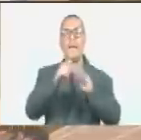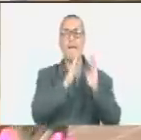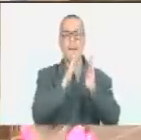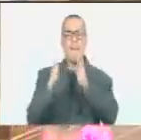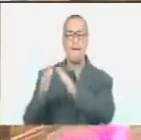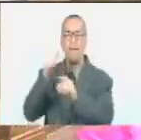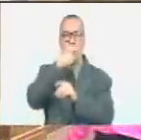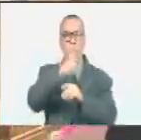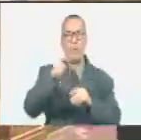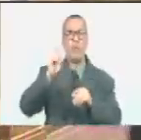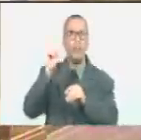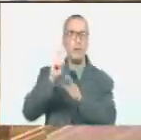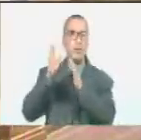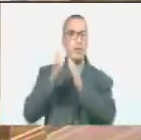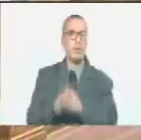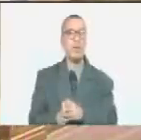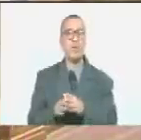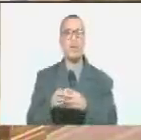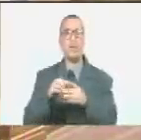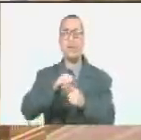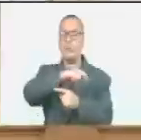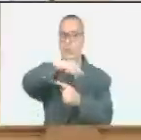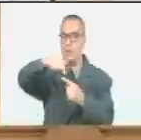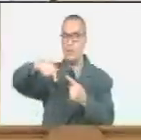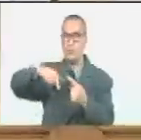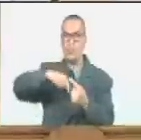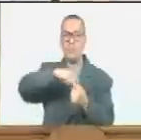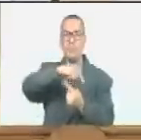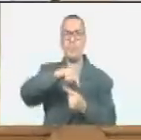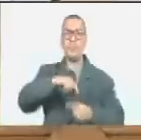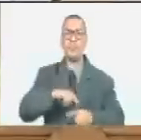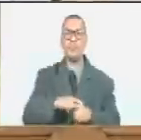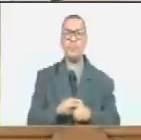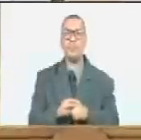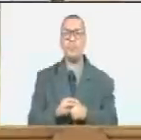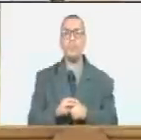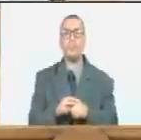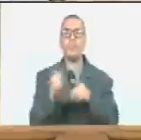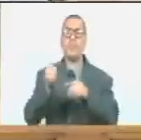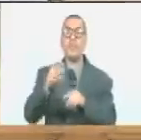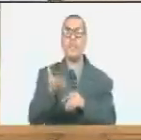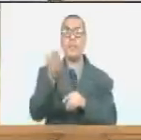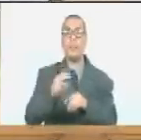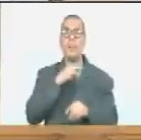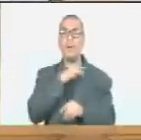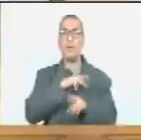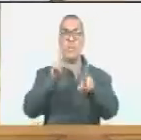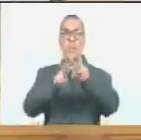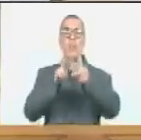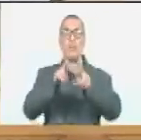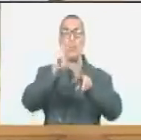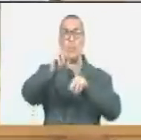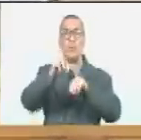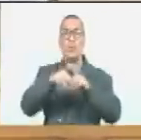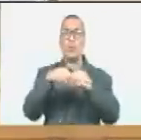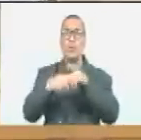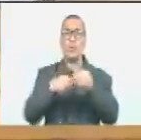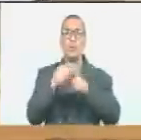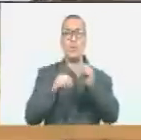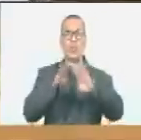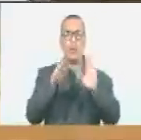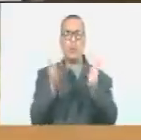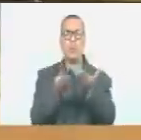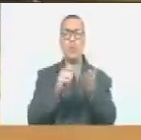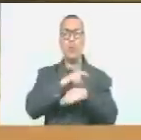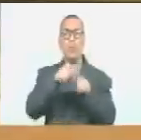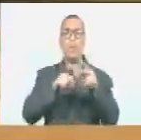organización del pueblo de Venezuela alrededor de la más importante misión de vivienda que se haya generado en el mundo